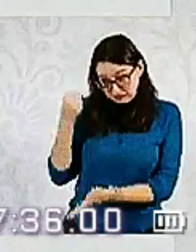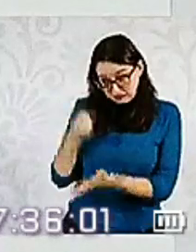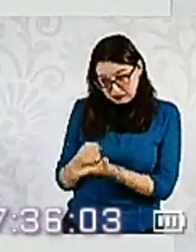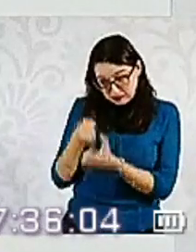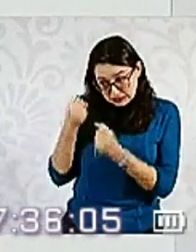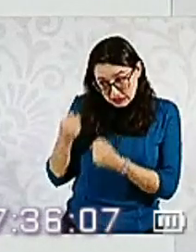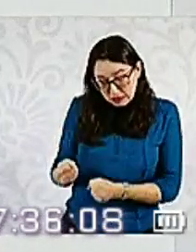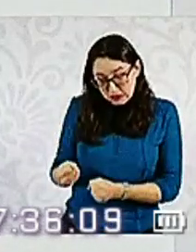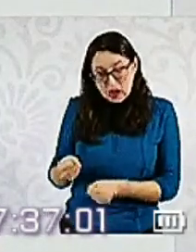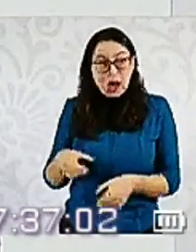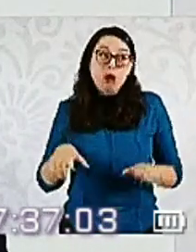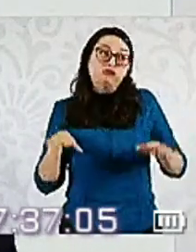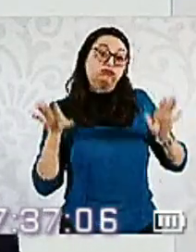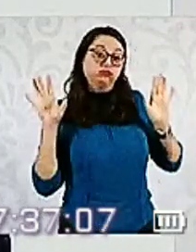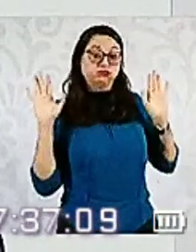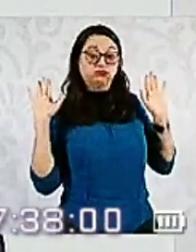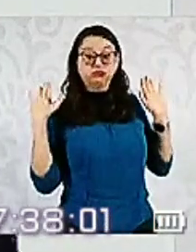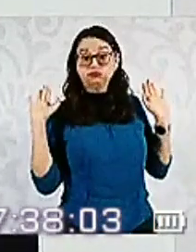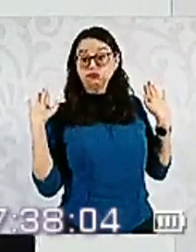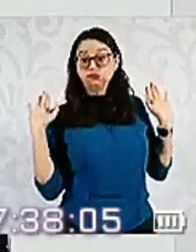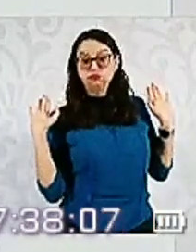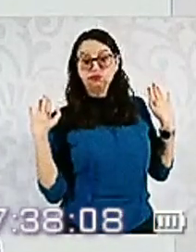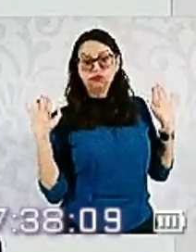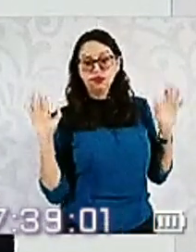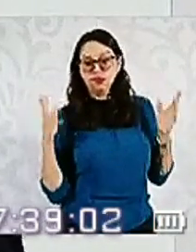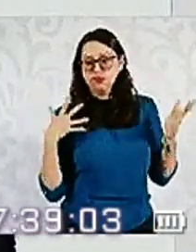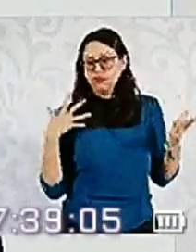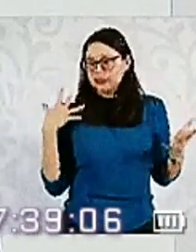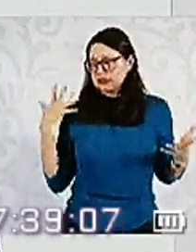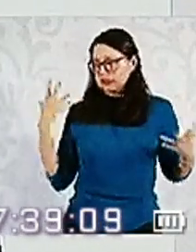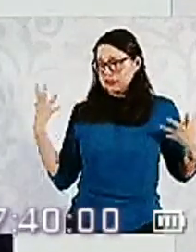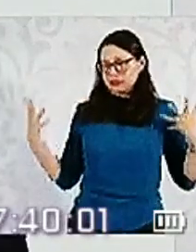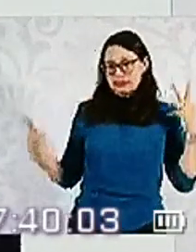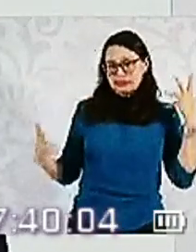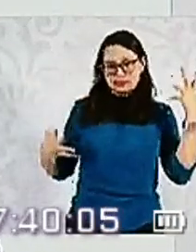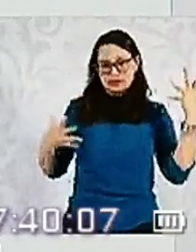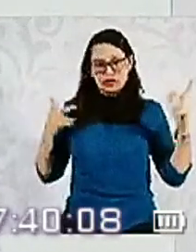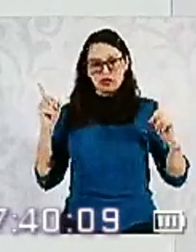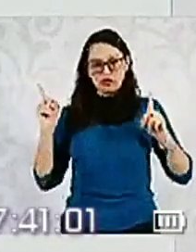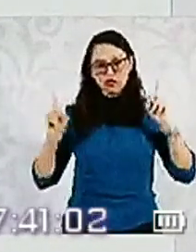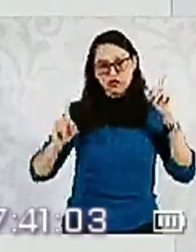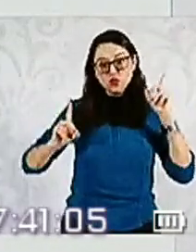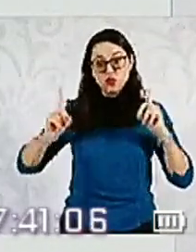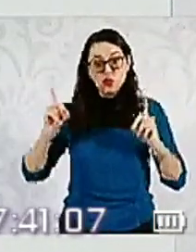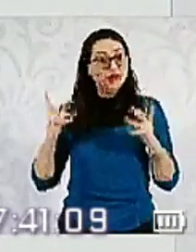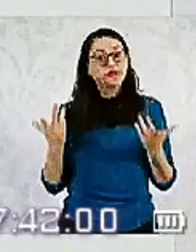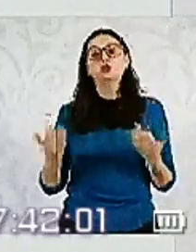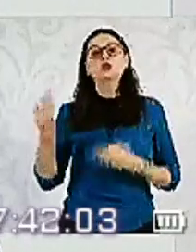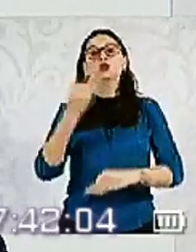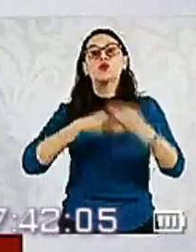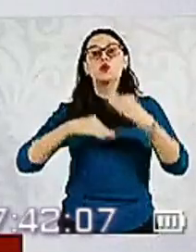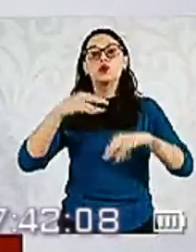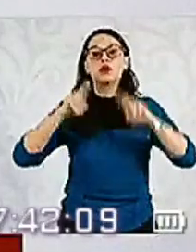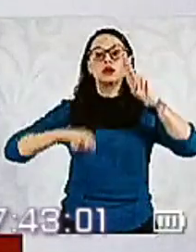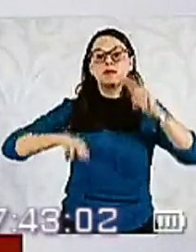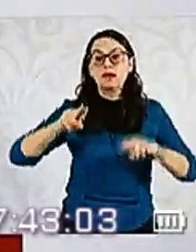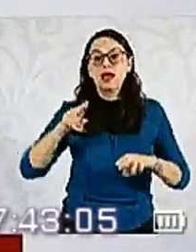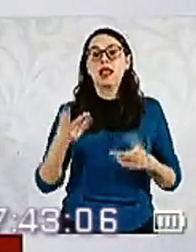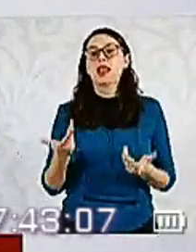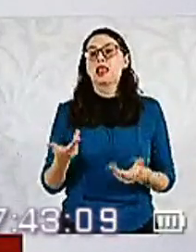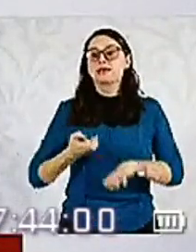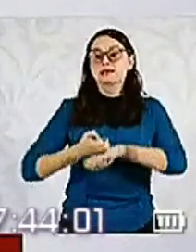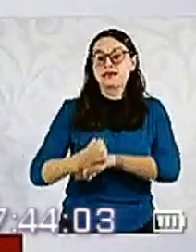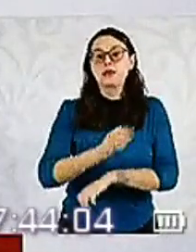todos los niveles, tanto de municipios, estados, gobierno federal, poder judicial, poderes legislativos,